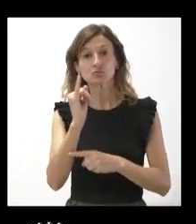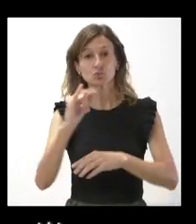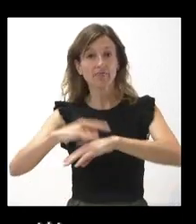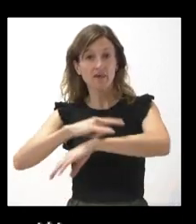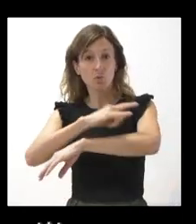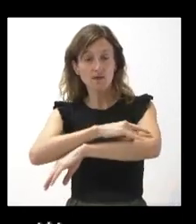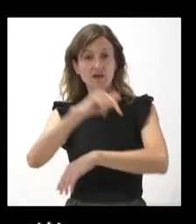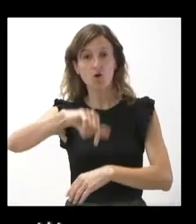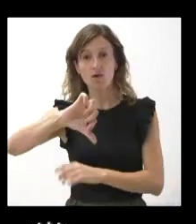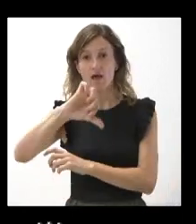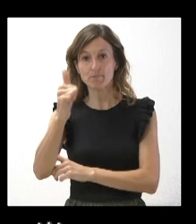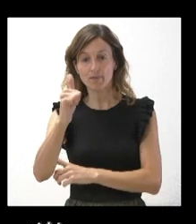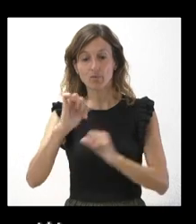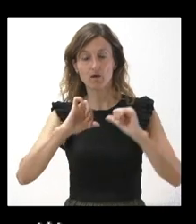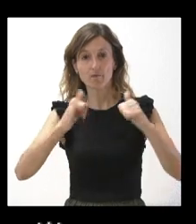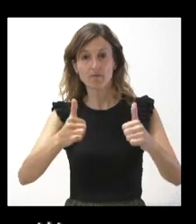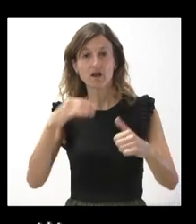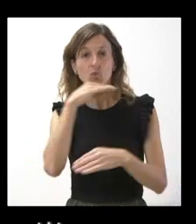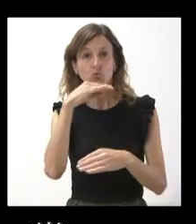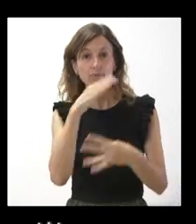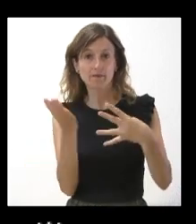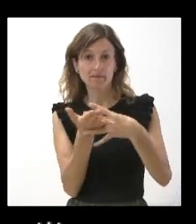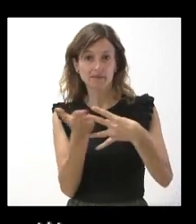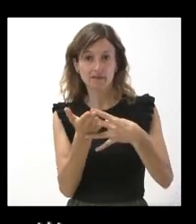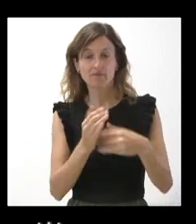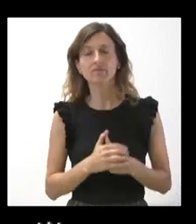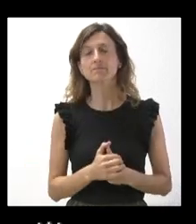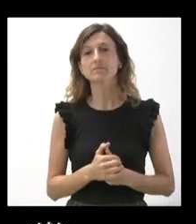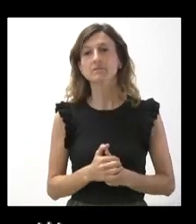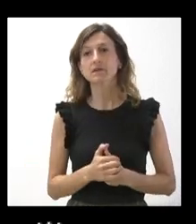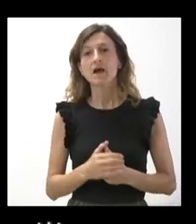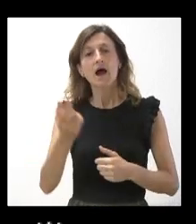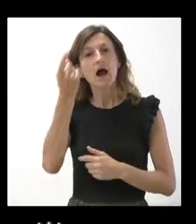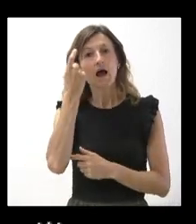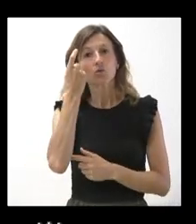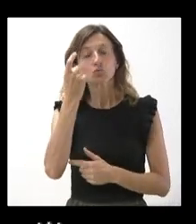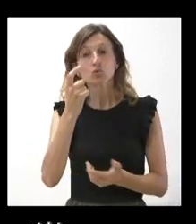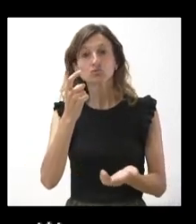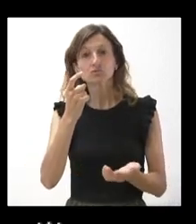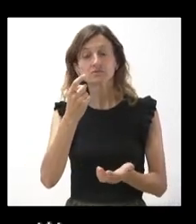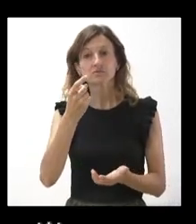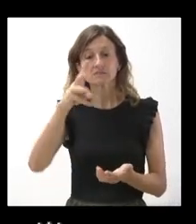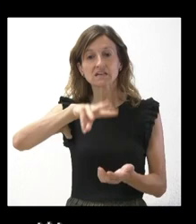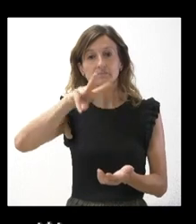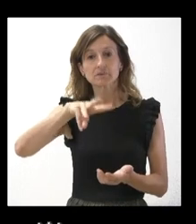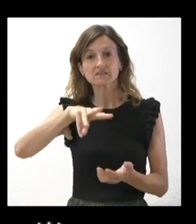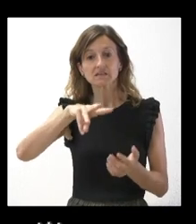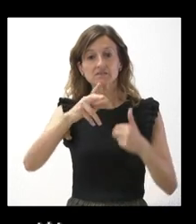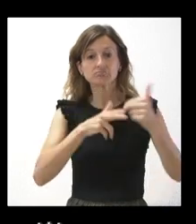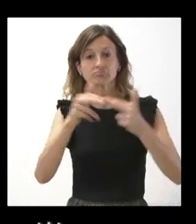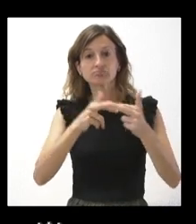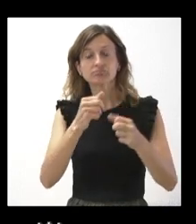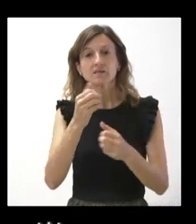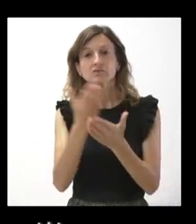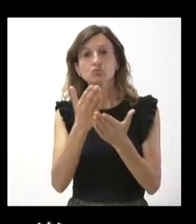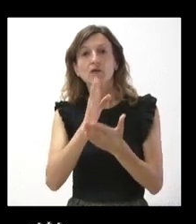que se han aprobado hoy y que empezarán a mediados de octubre, ¿dónde van a estudiar los alumnos durante los 3 meses que durarán los trabajos?